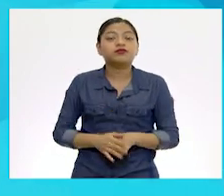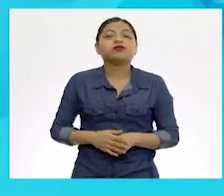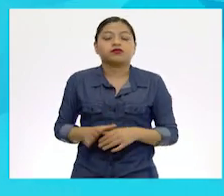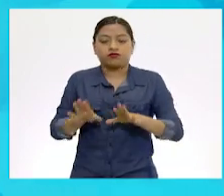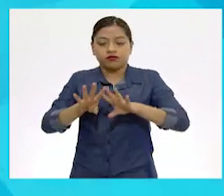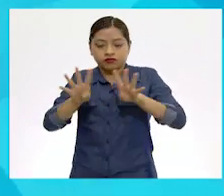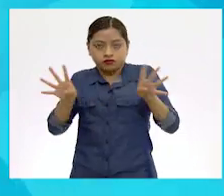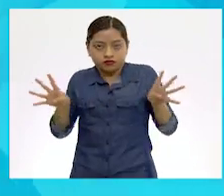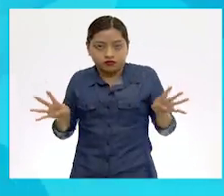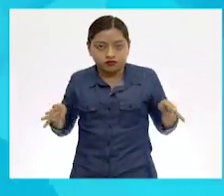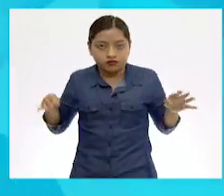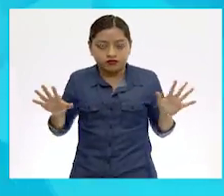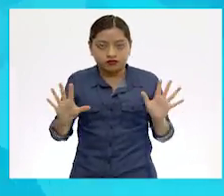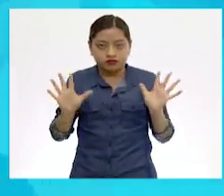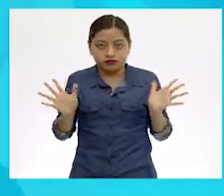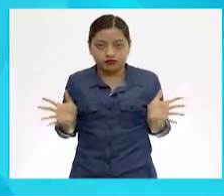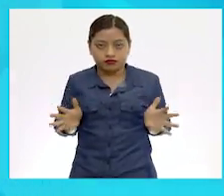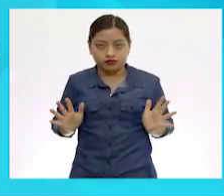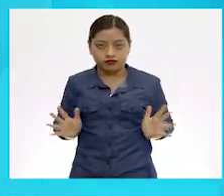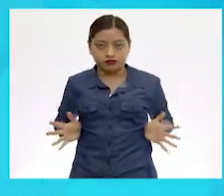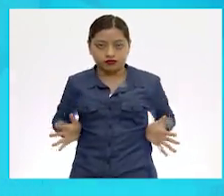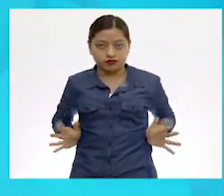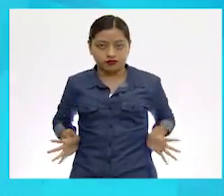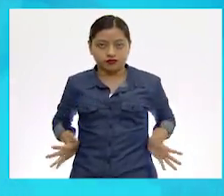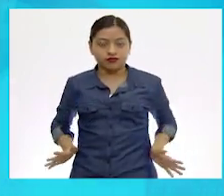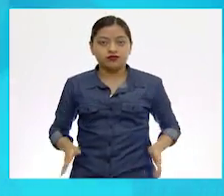pélvicas redondeadas.